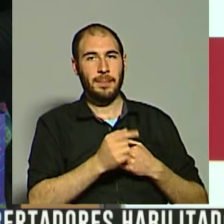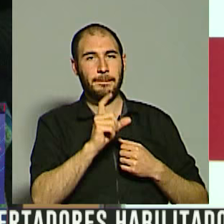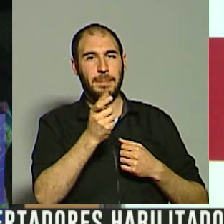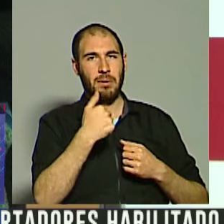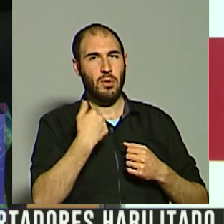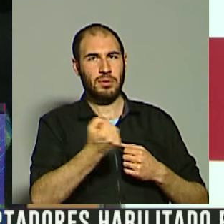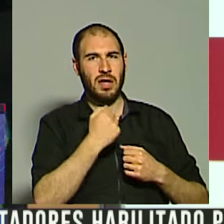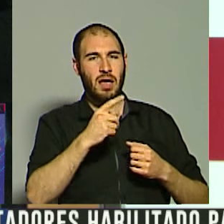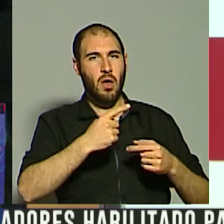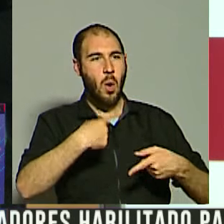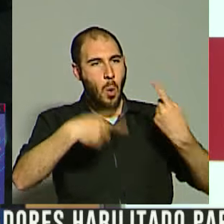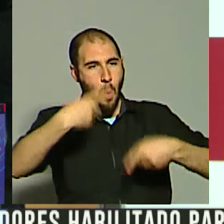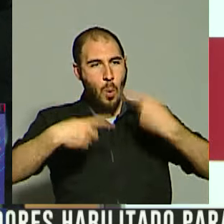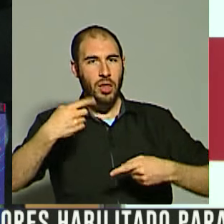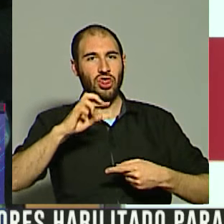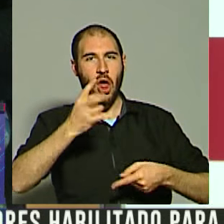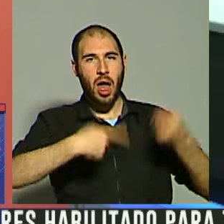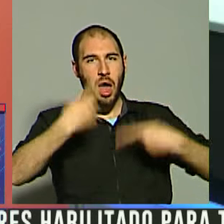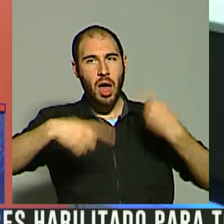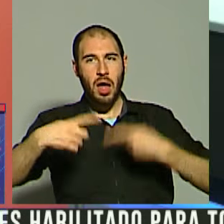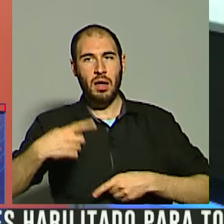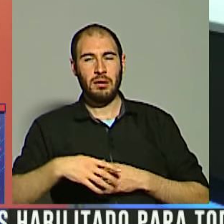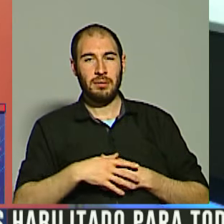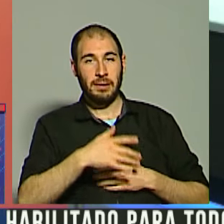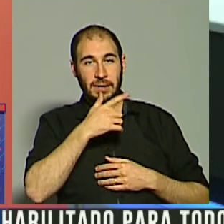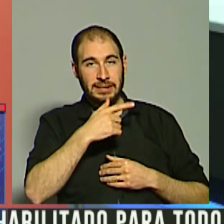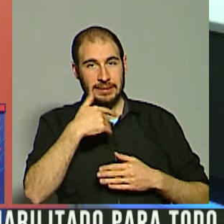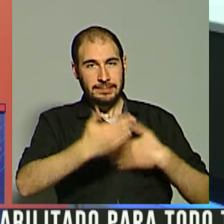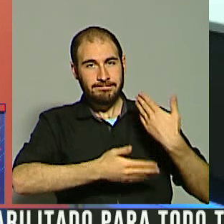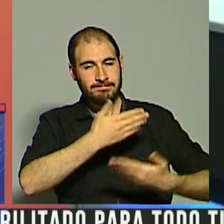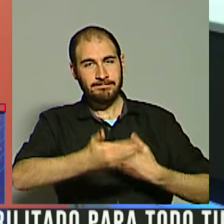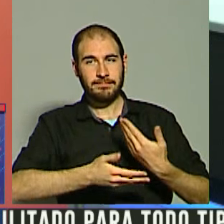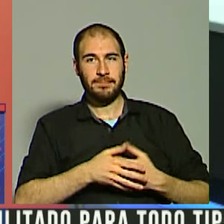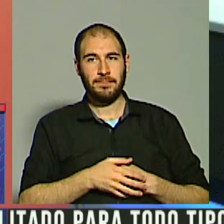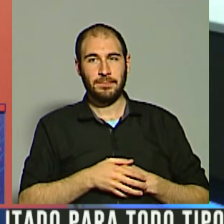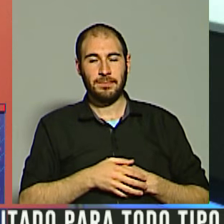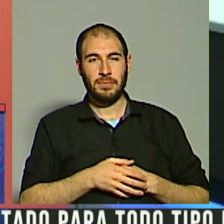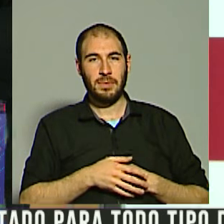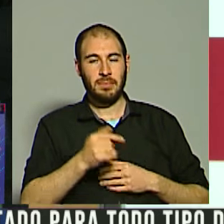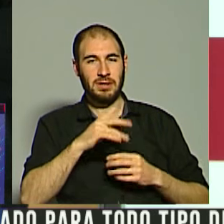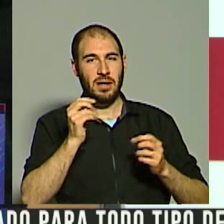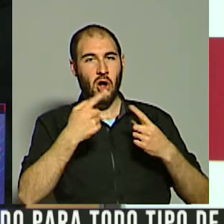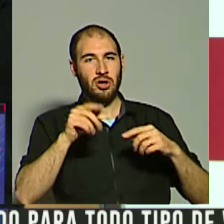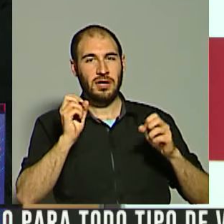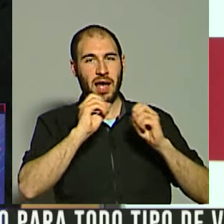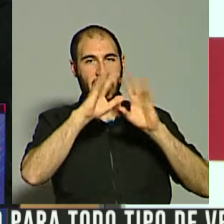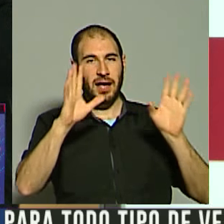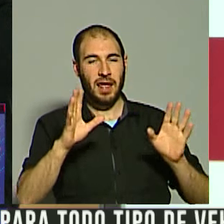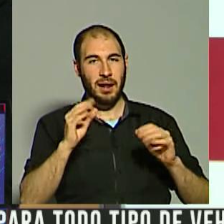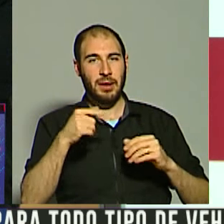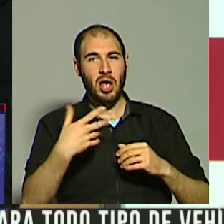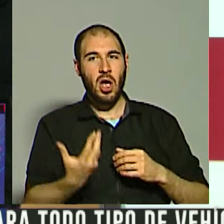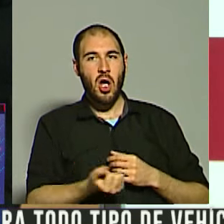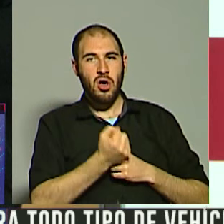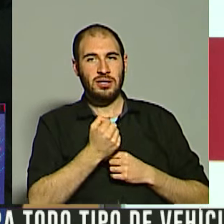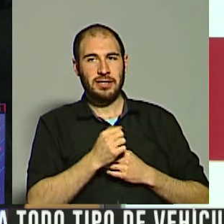para mí es clave, que es volátil. El dólar está volátil y me imagino que a medida que va pasando el tiempo, uno se le va aclarando un poco más el panorama para lograr,